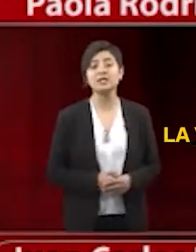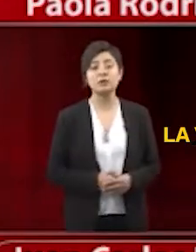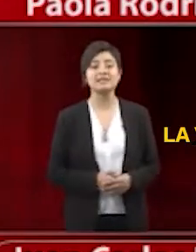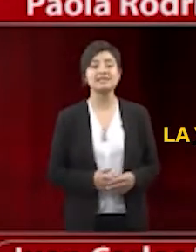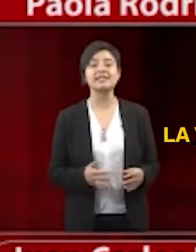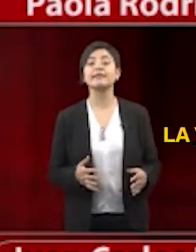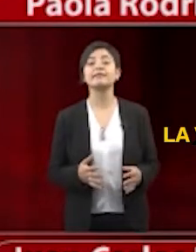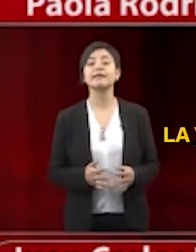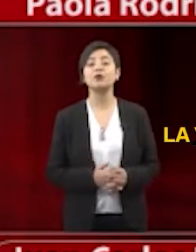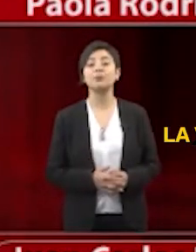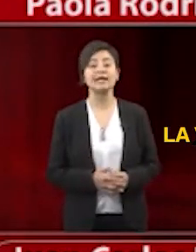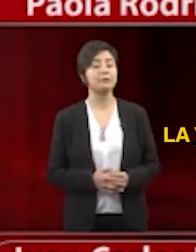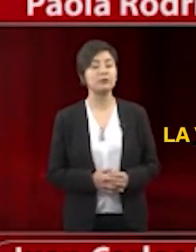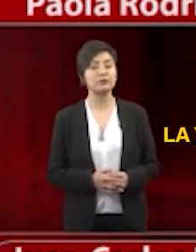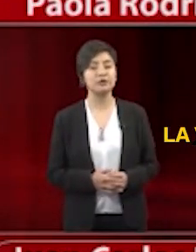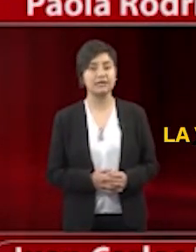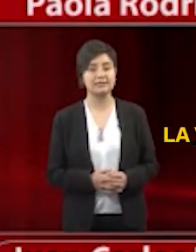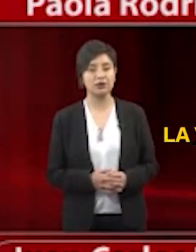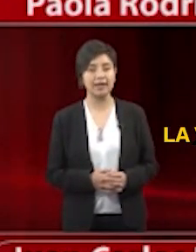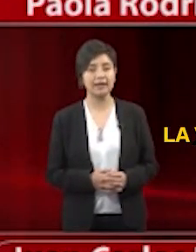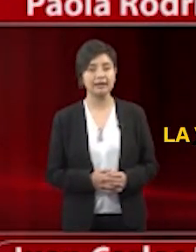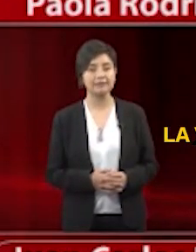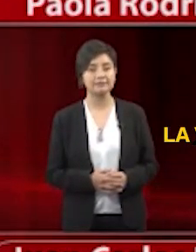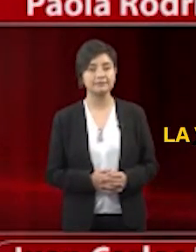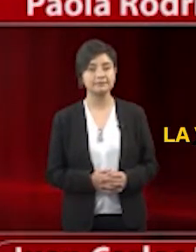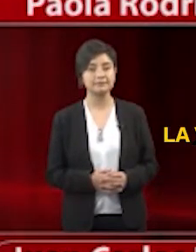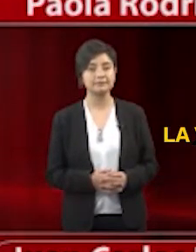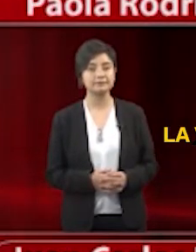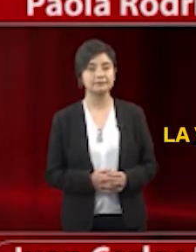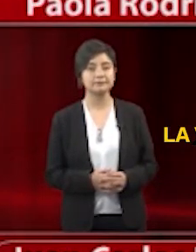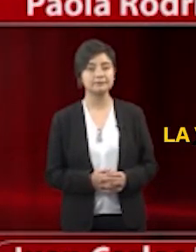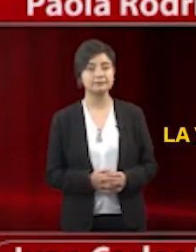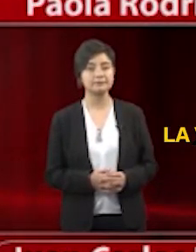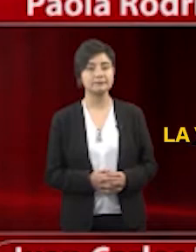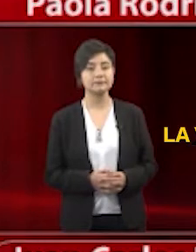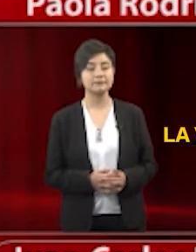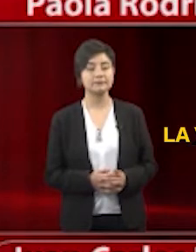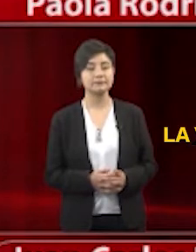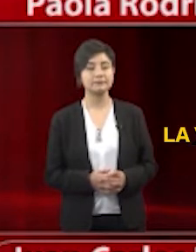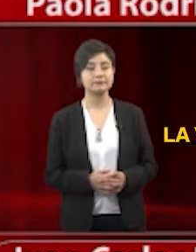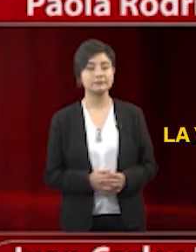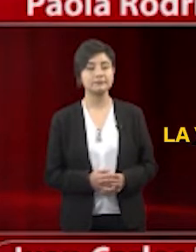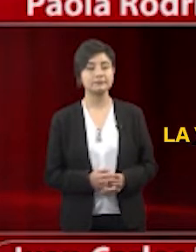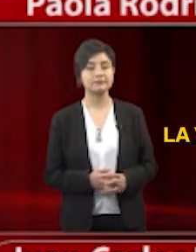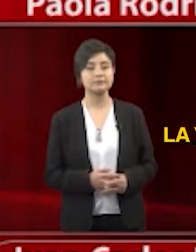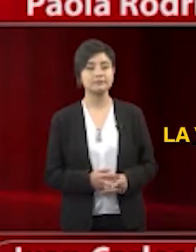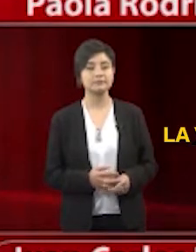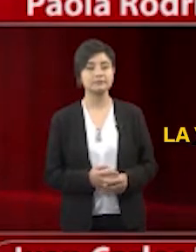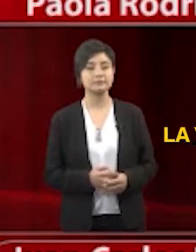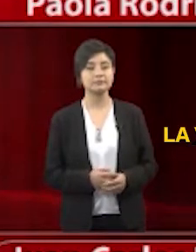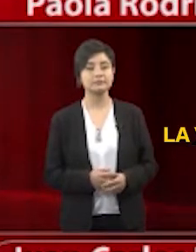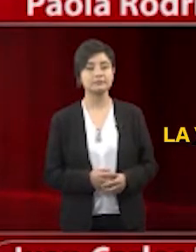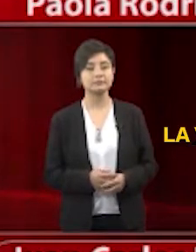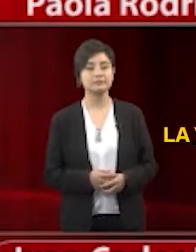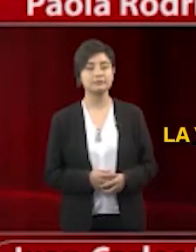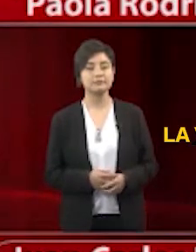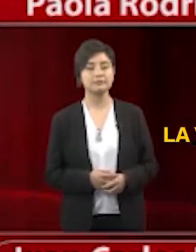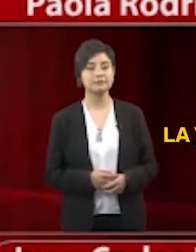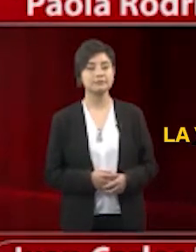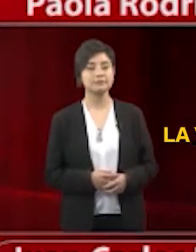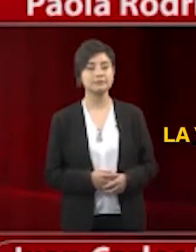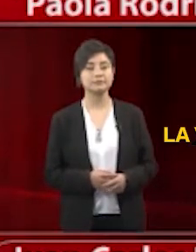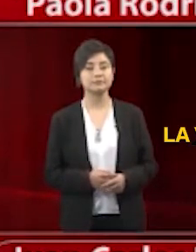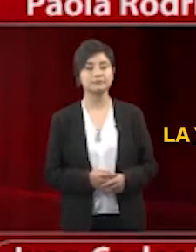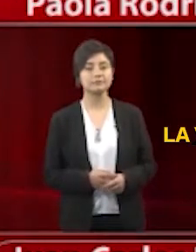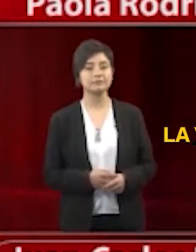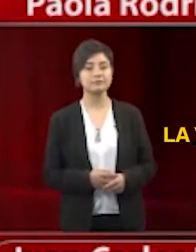las consecuencias que han tenido para la producción nacional? Pues digamos que las semillas más comercializadas, las semillas transgénicas